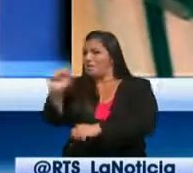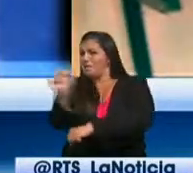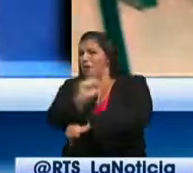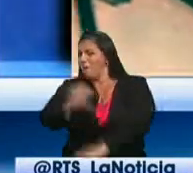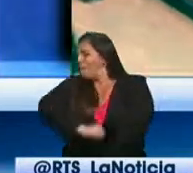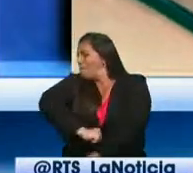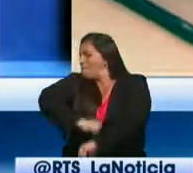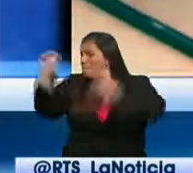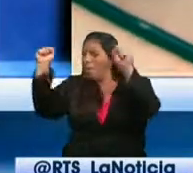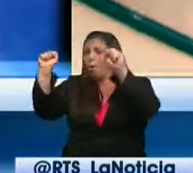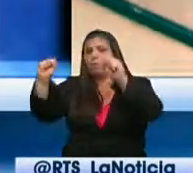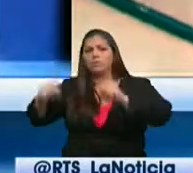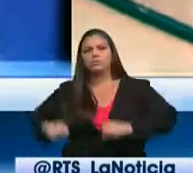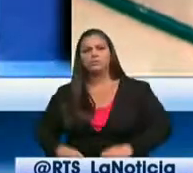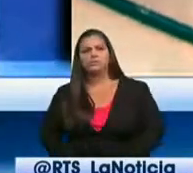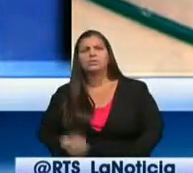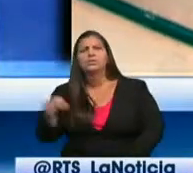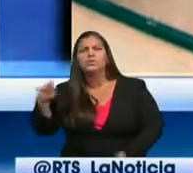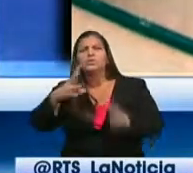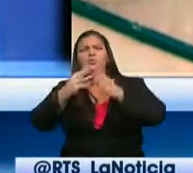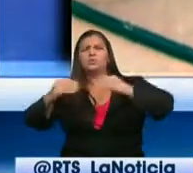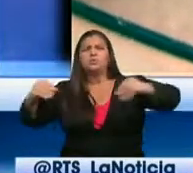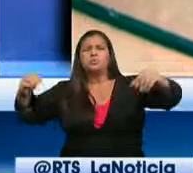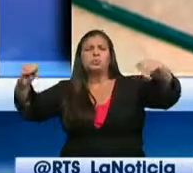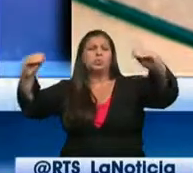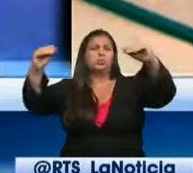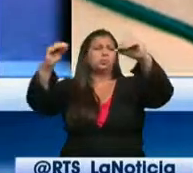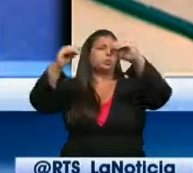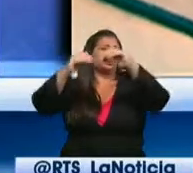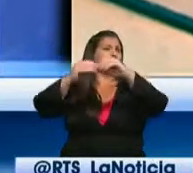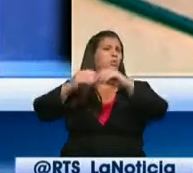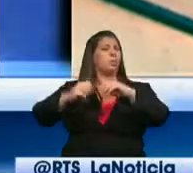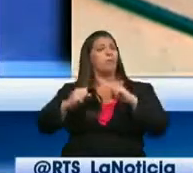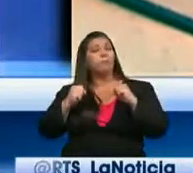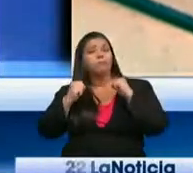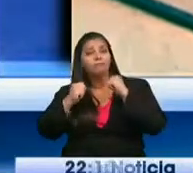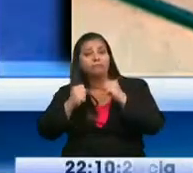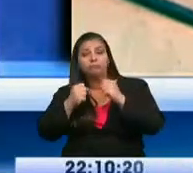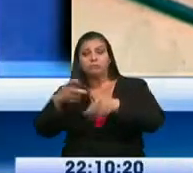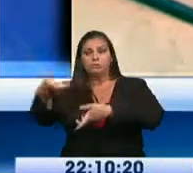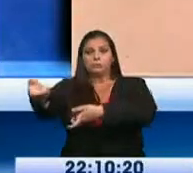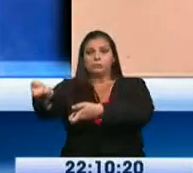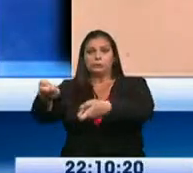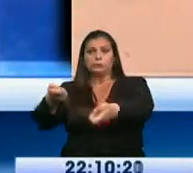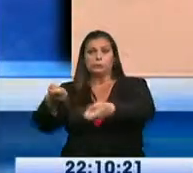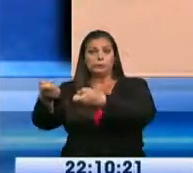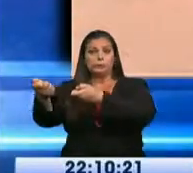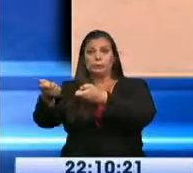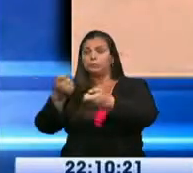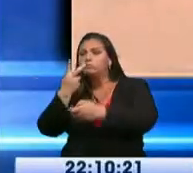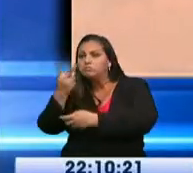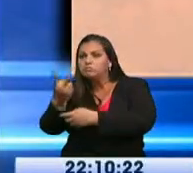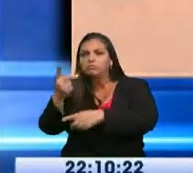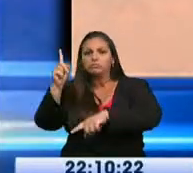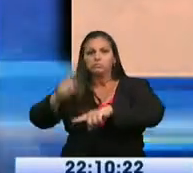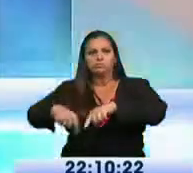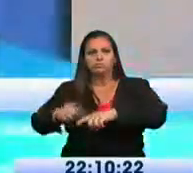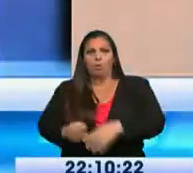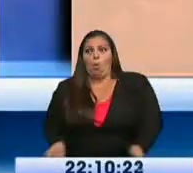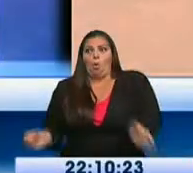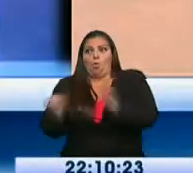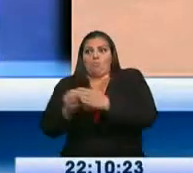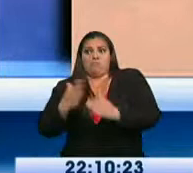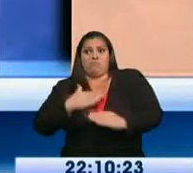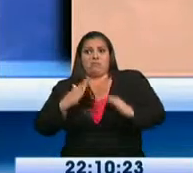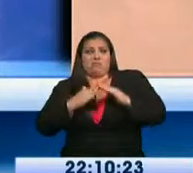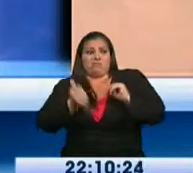volvimos, pero era humo bastante, no se veía. El carro que estaba ahí, el camión, le digo, no se veía. Yo me volví a meter a mi casa,